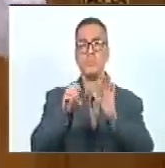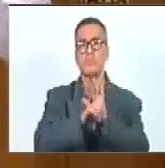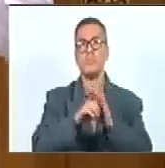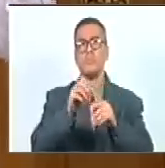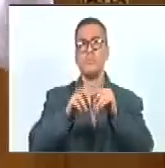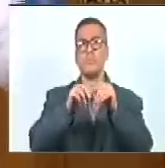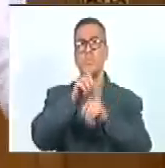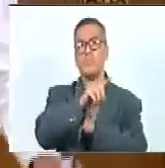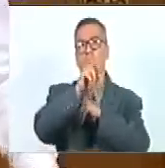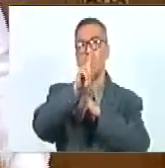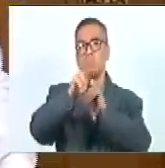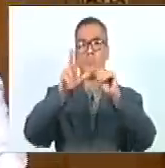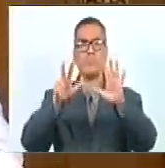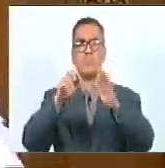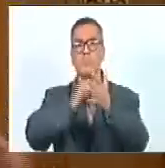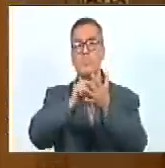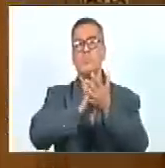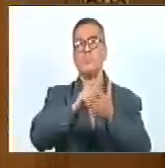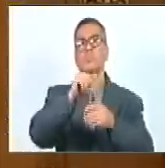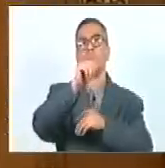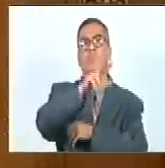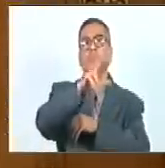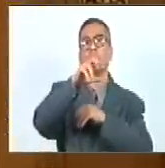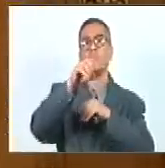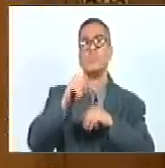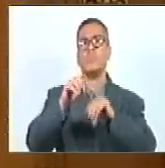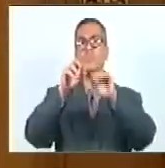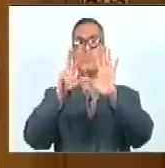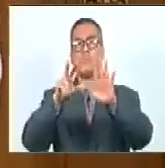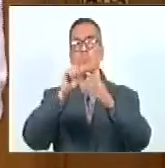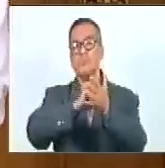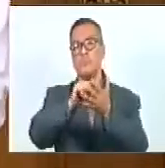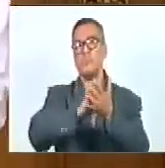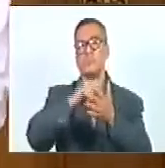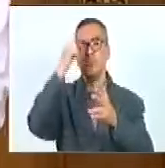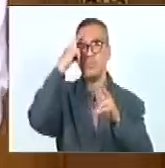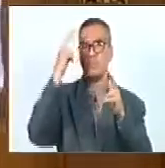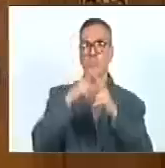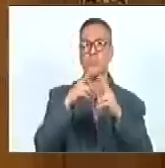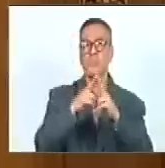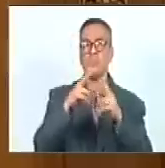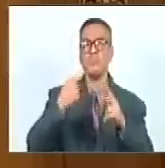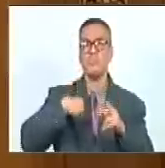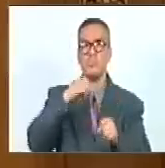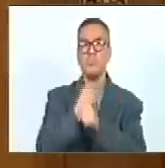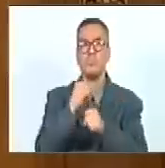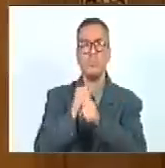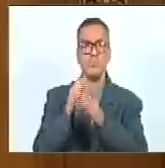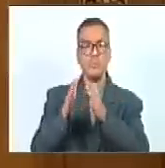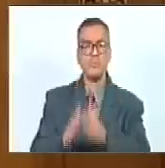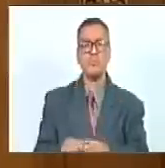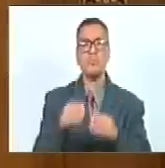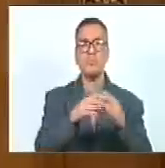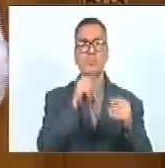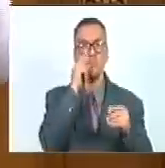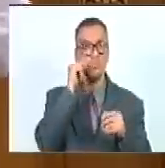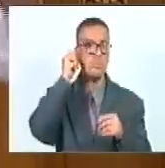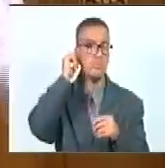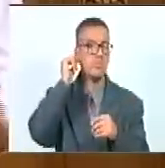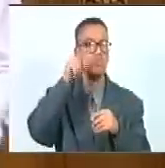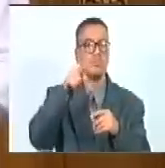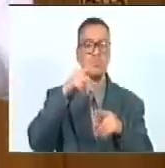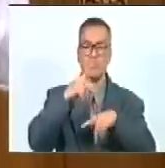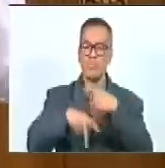artículo 118 y el artículo 308, que reconoce el derecho de los trabajadores y las trabajadoras para